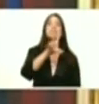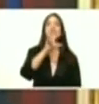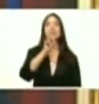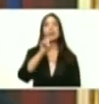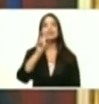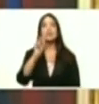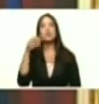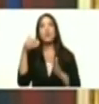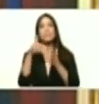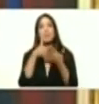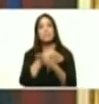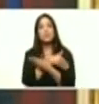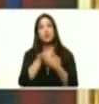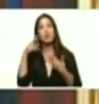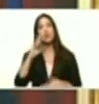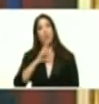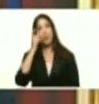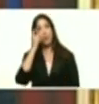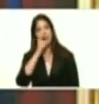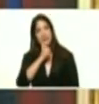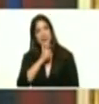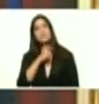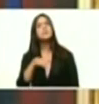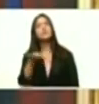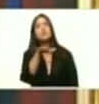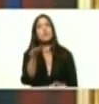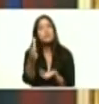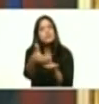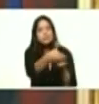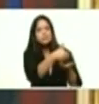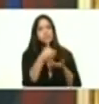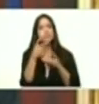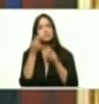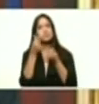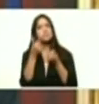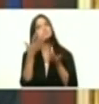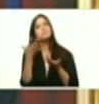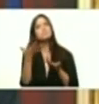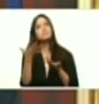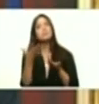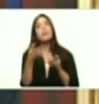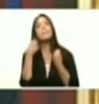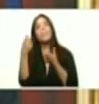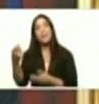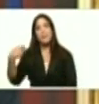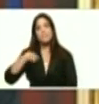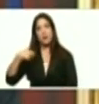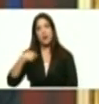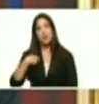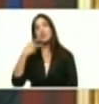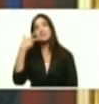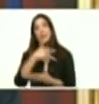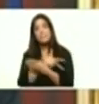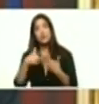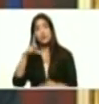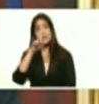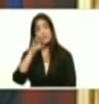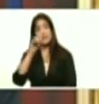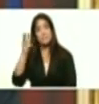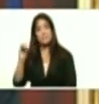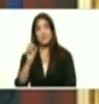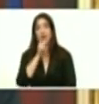millones de bolívares. ¿Y para dónde fueron esos 300 mil millones de bolívares? Para las pensiones de 3 millones 100 mil